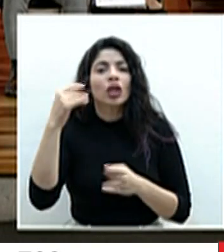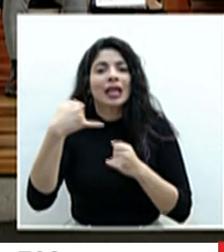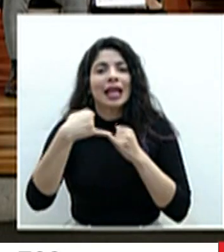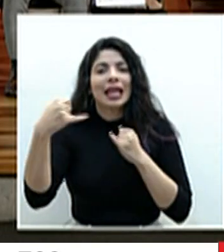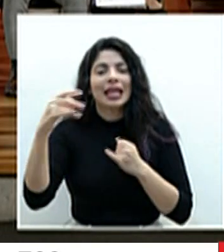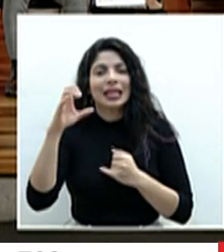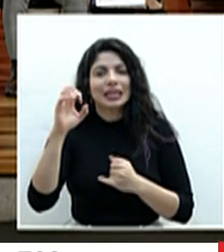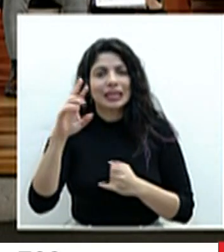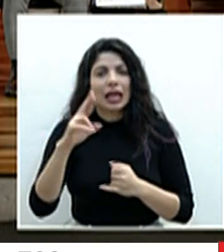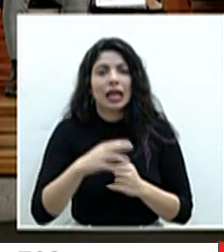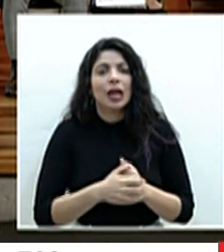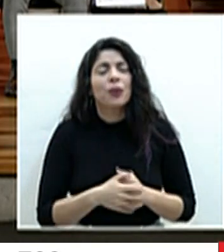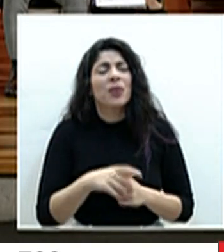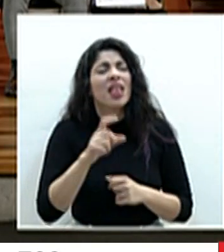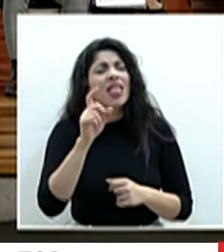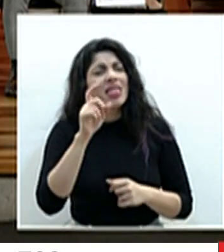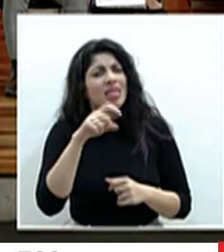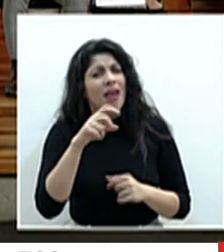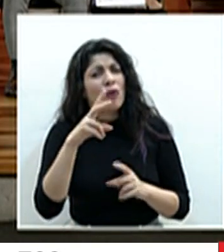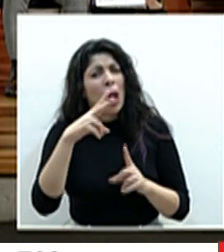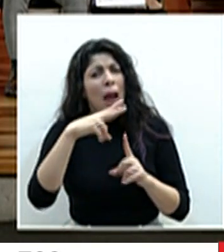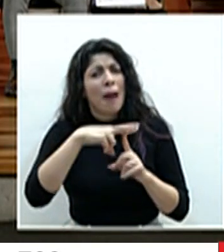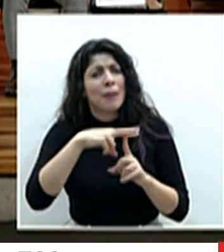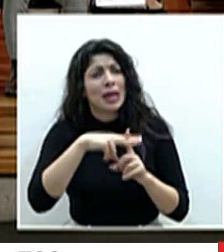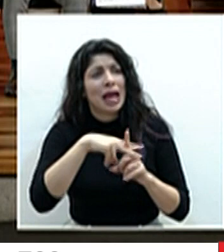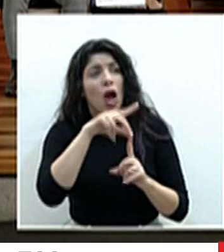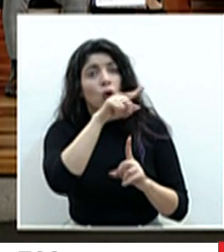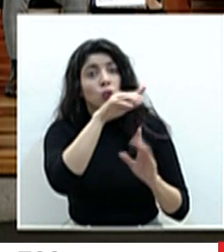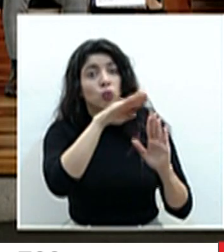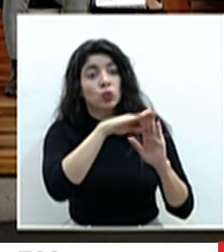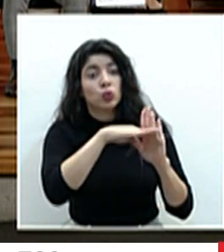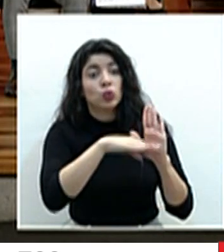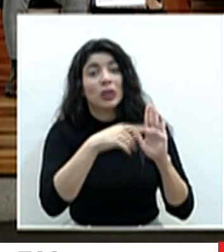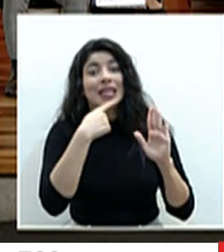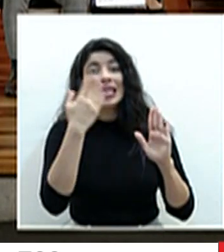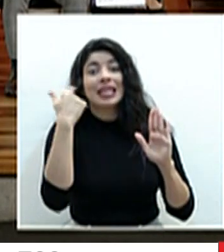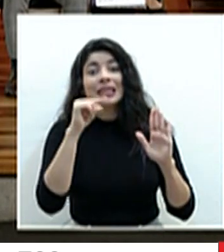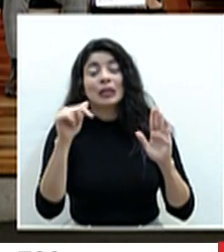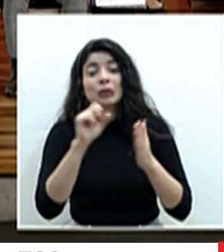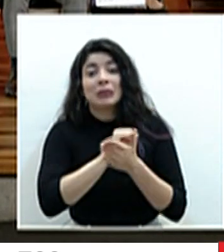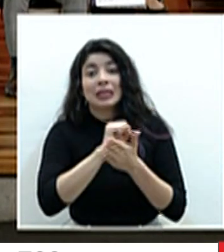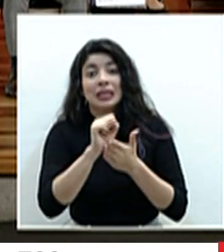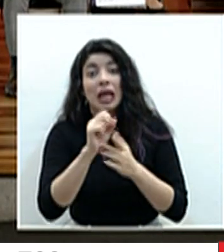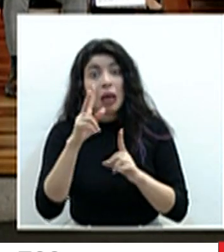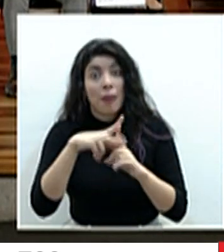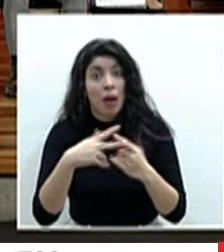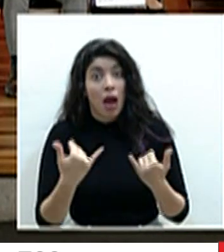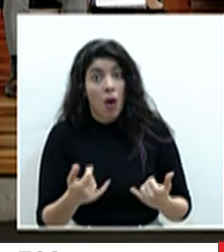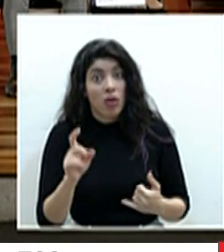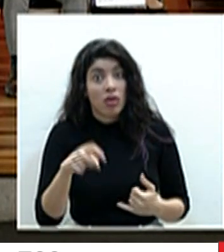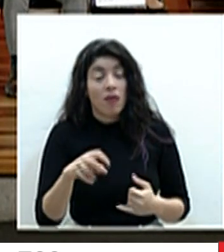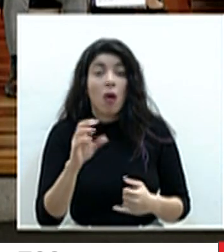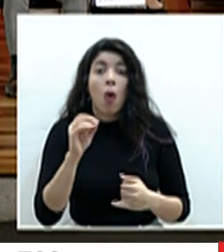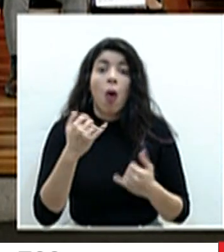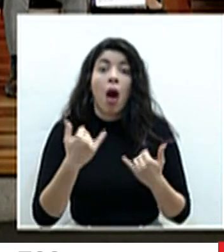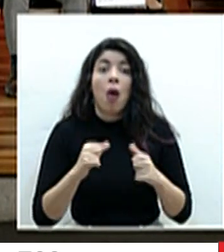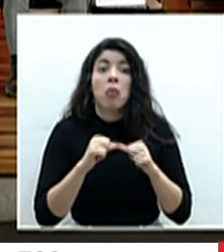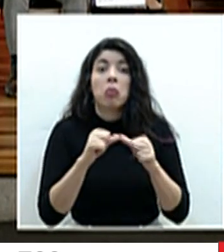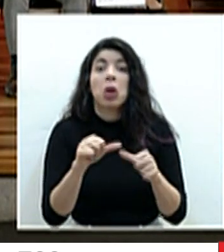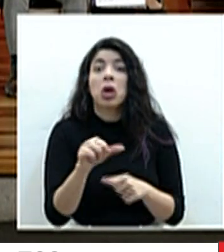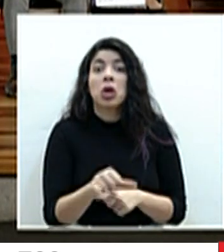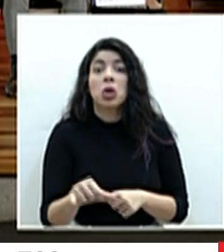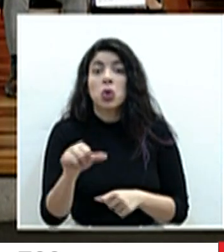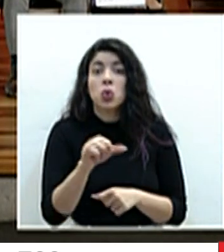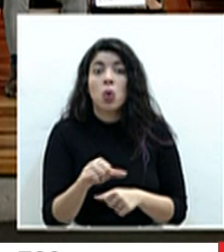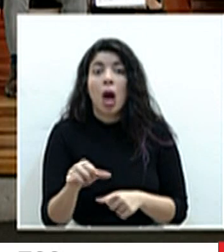Línea CR. ¿Se deben implementar las medidas que ustedes pusieron en Semana Santa o se va a seguir de la misma forma que se había